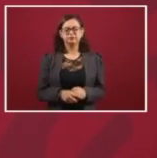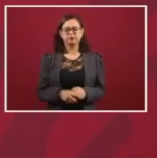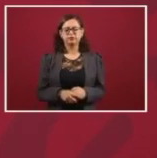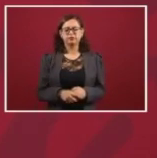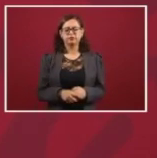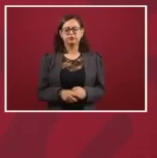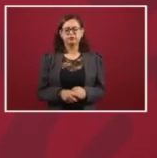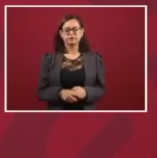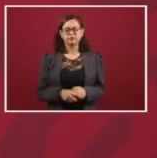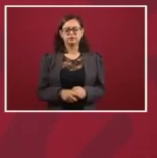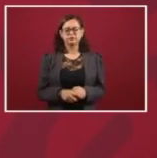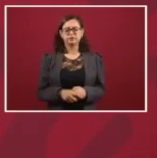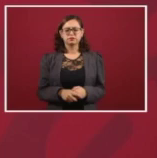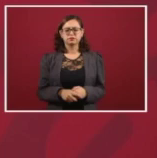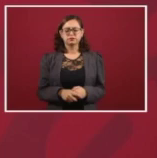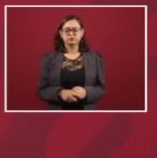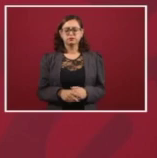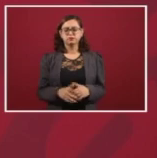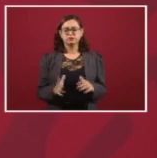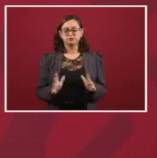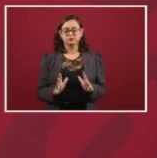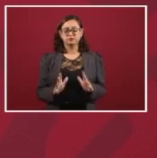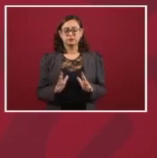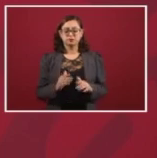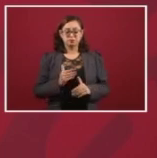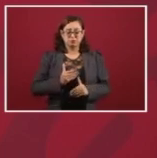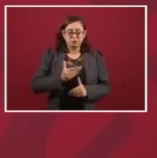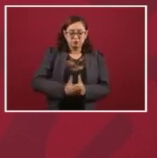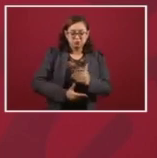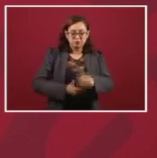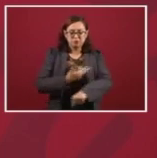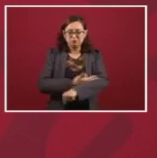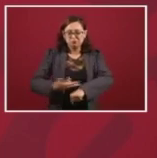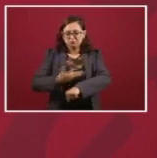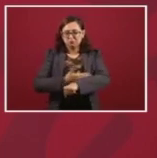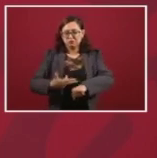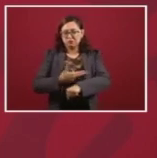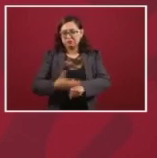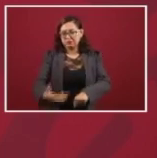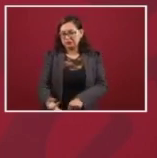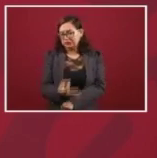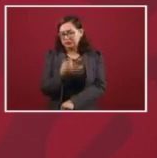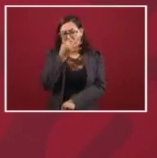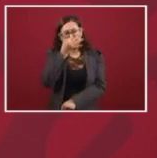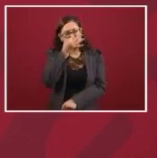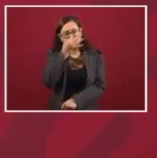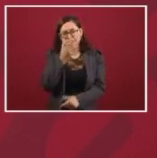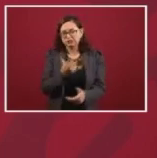ya está en la fase final, se presentaron